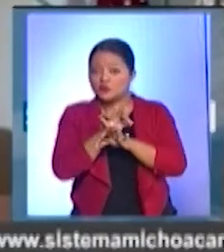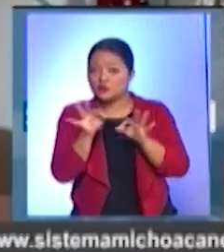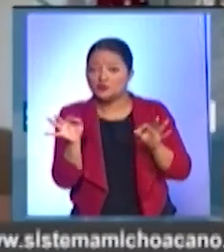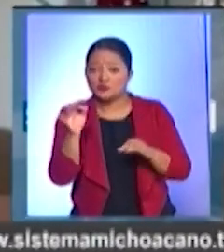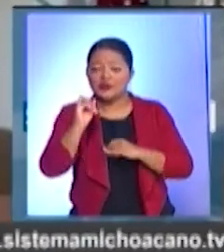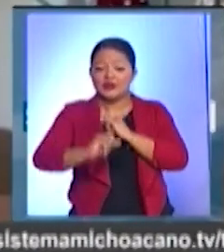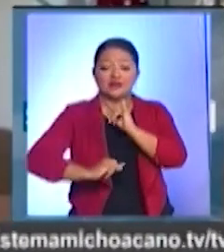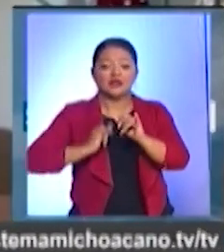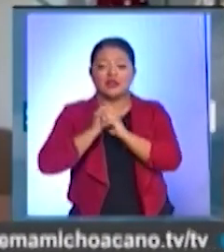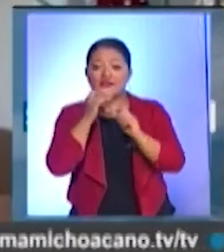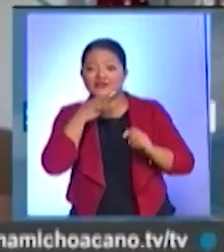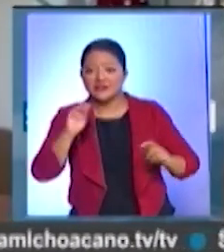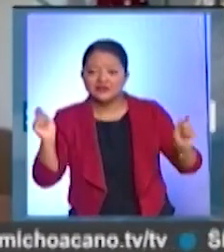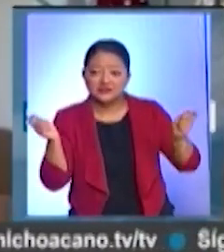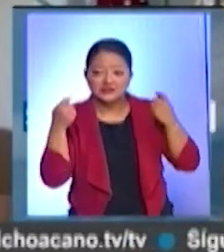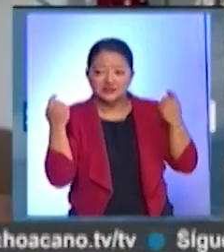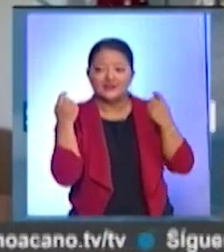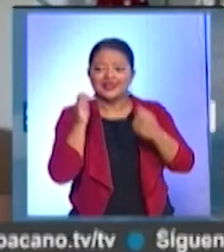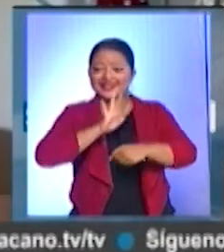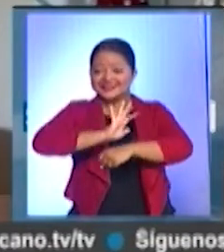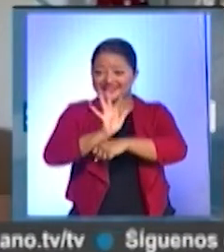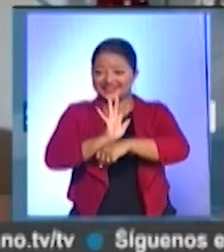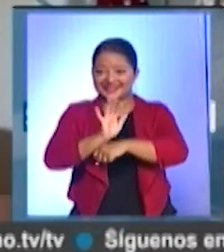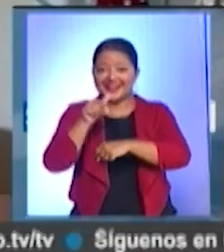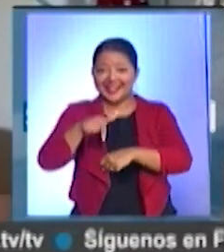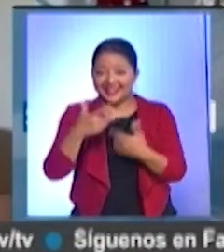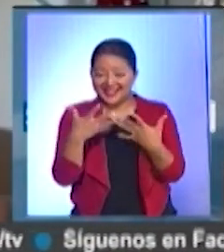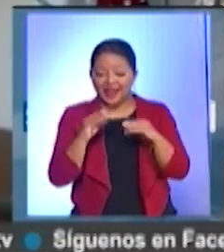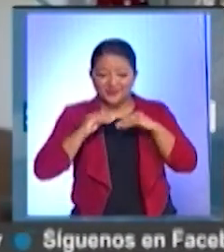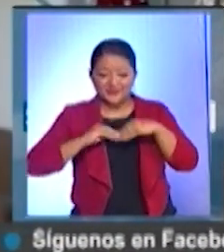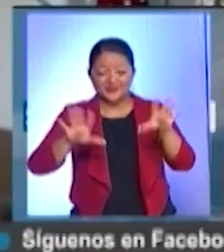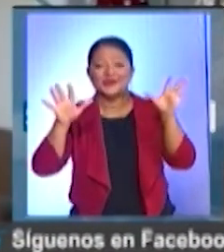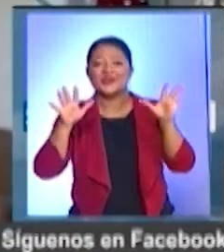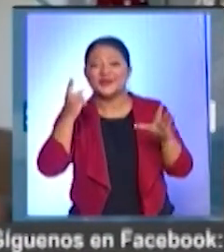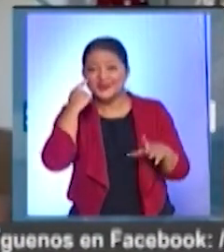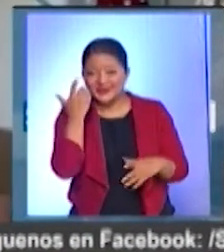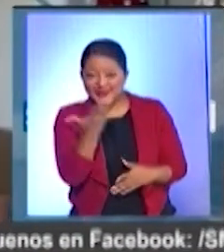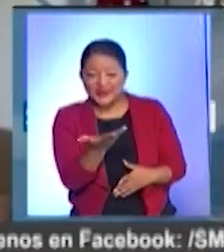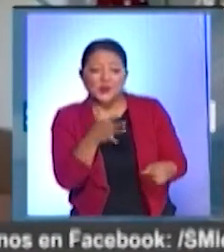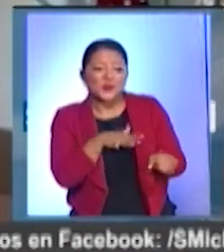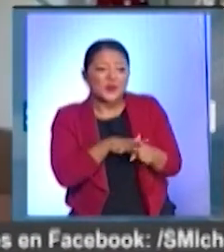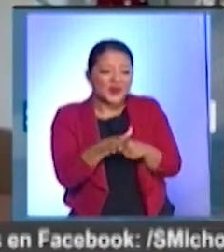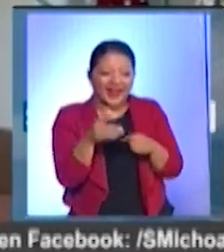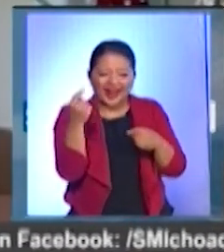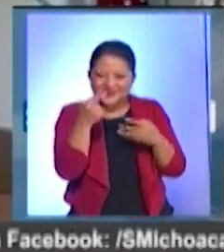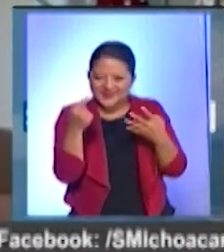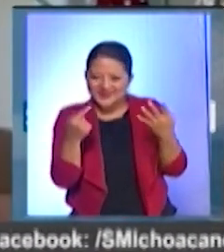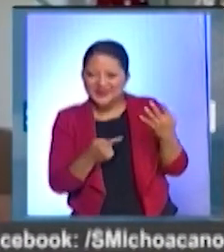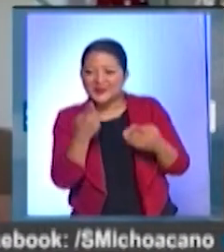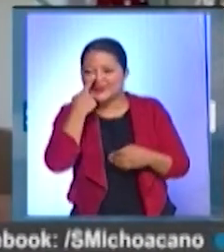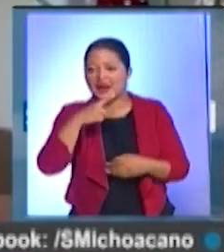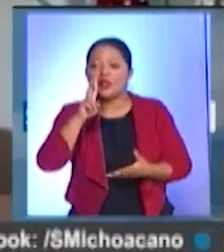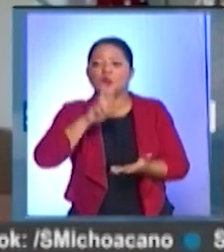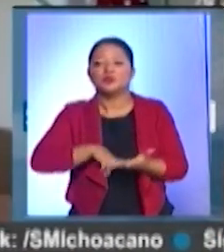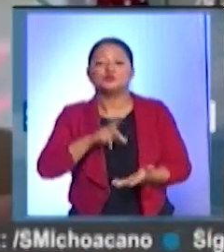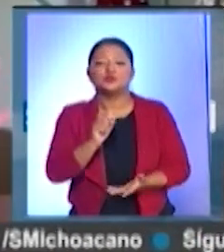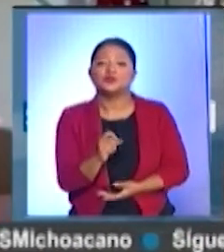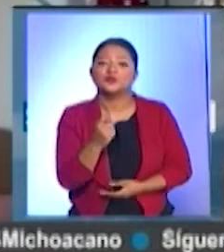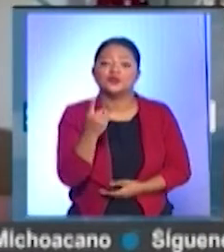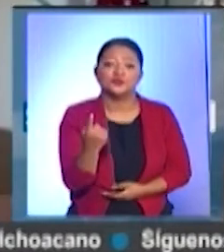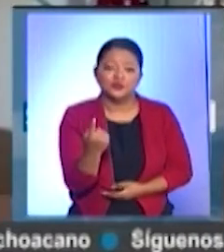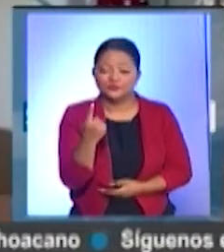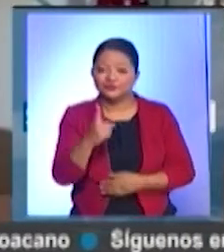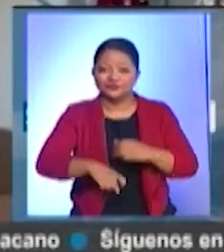de cine de morelia ya dio a conocer las cintas que integran la selección oficial de este 2021 como